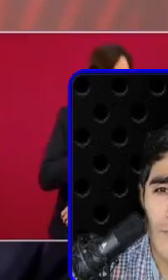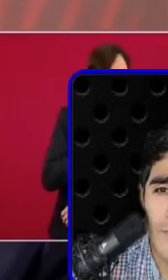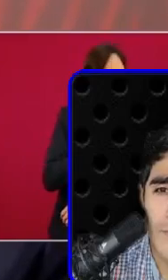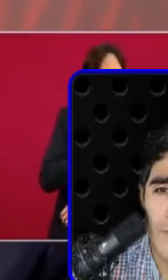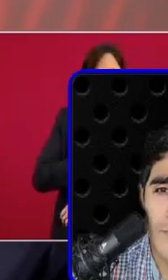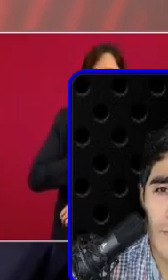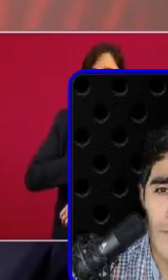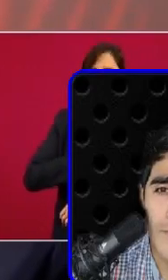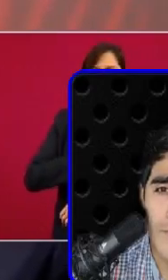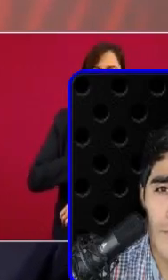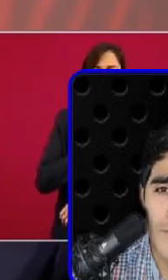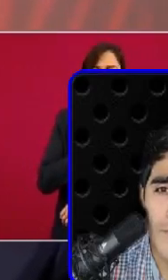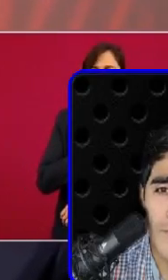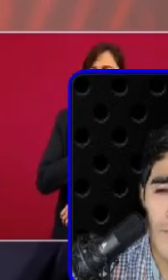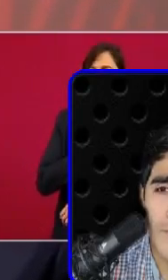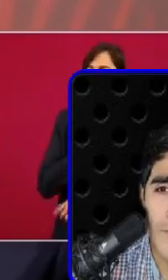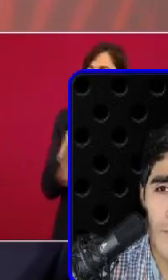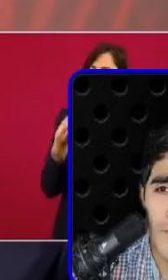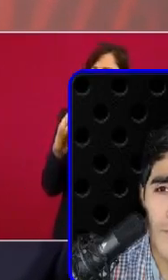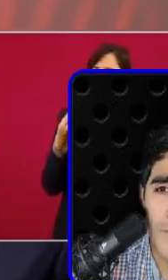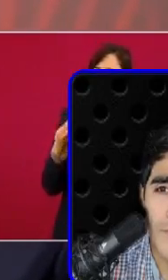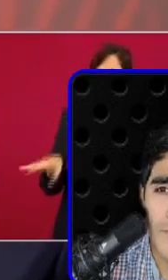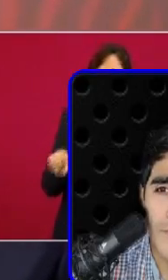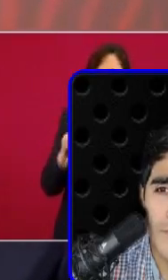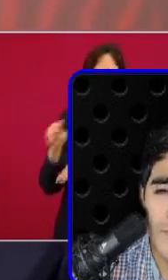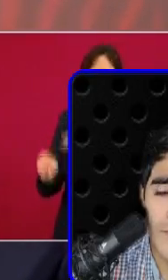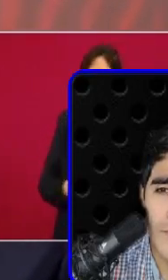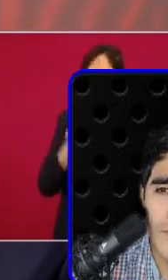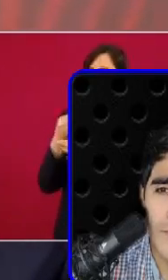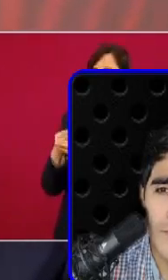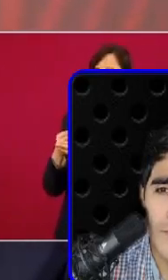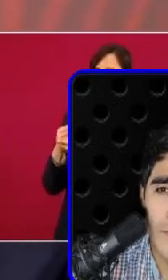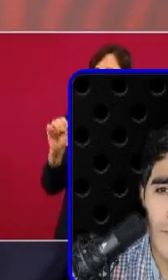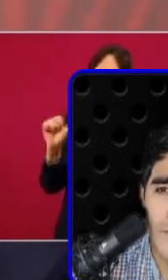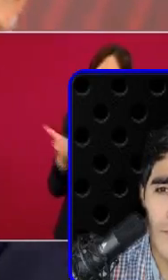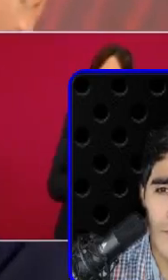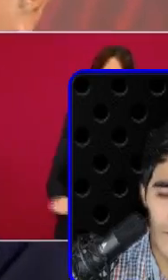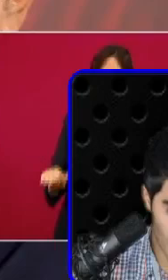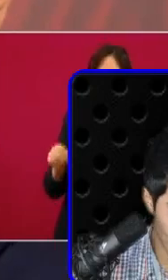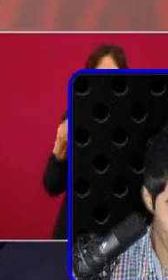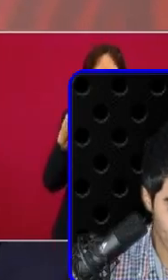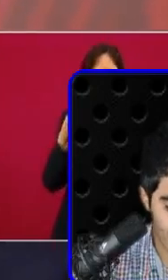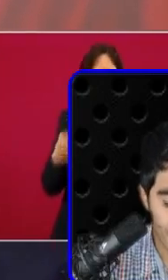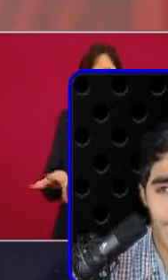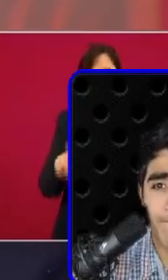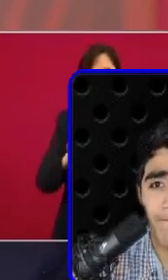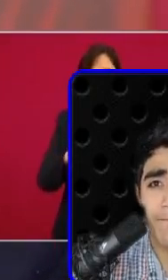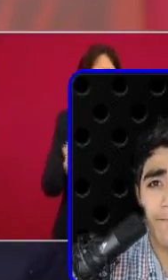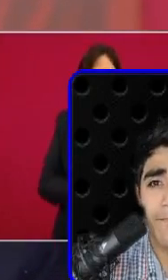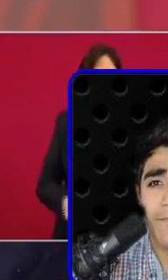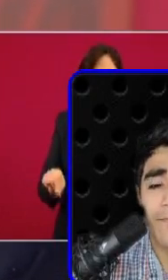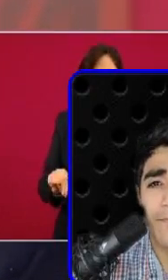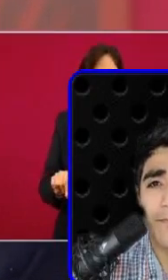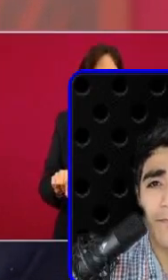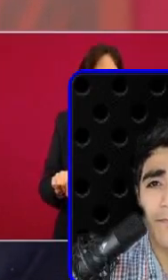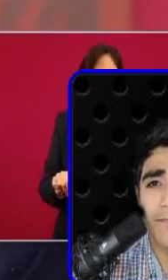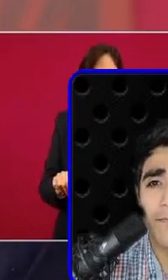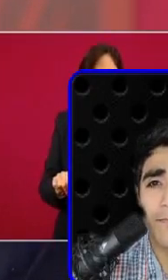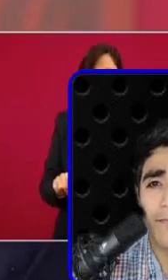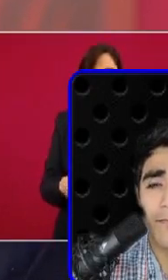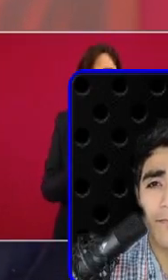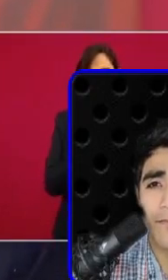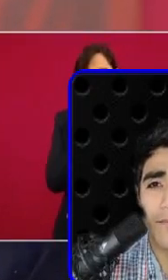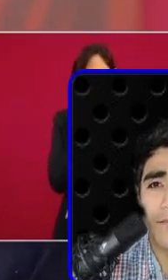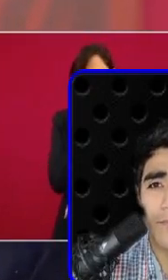para el mundo artístico y para México. Y ya no quiero seguir con